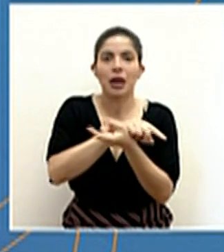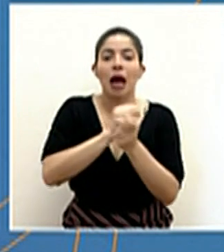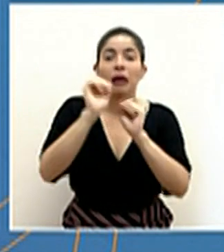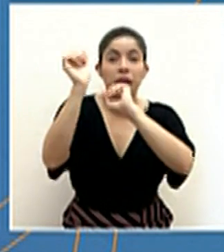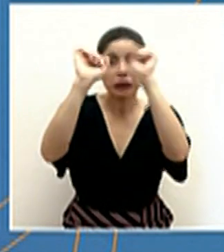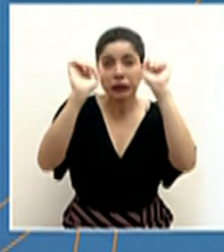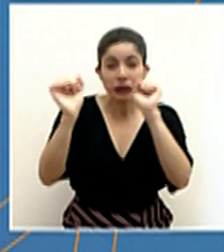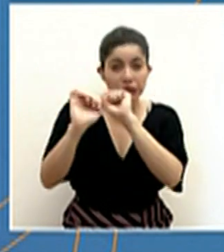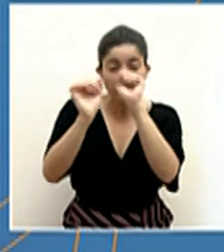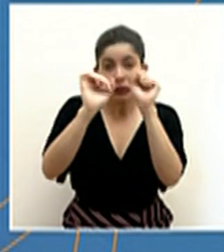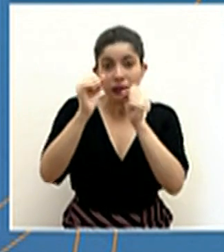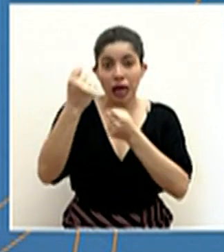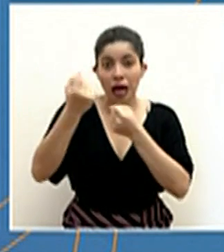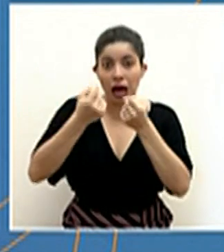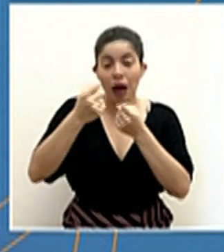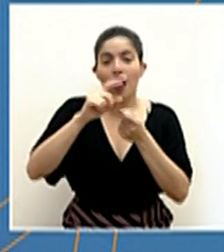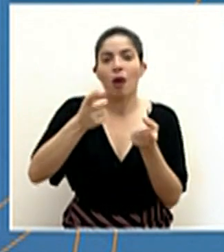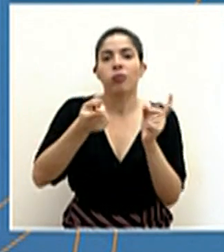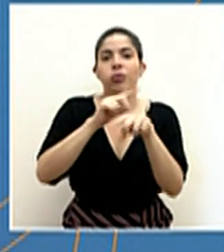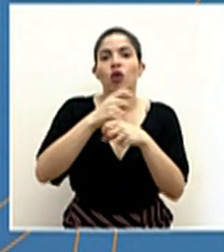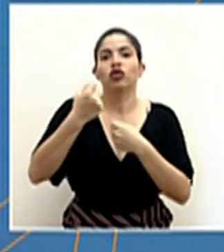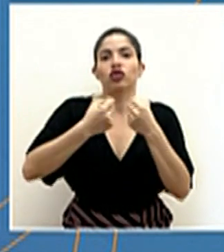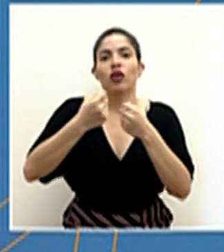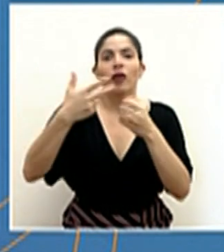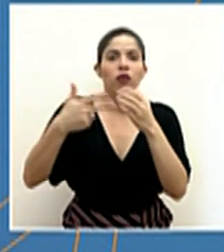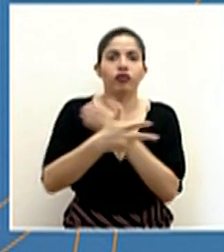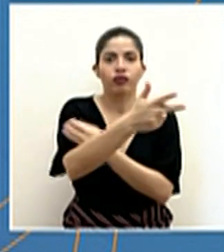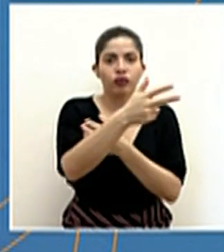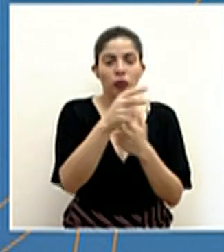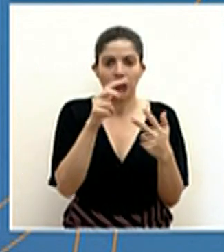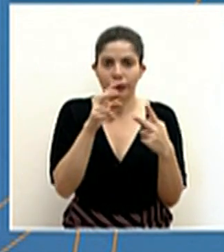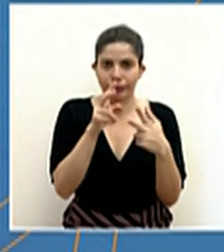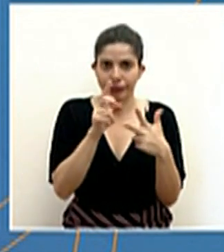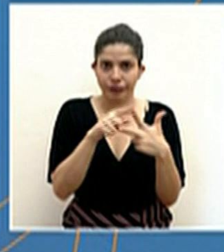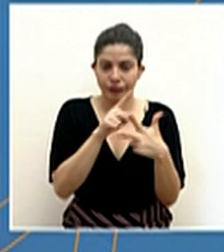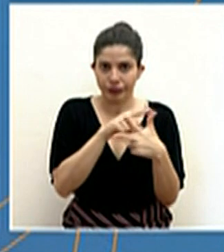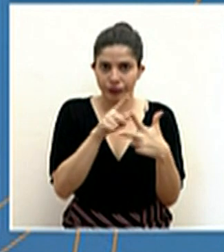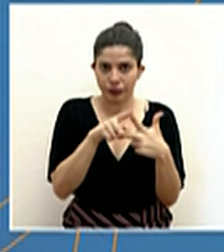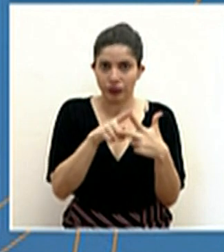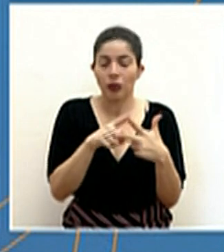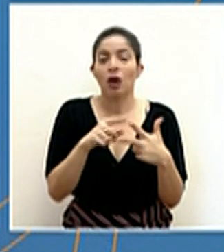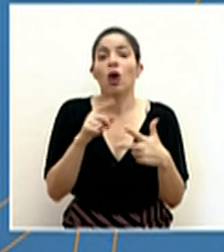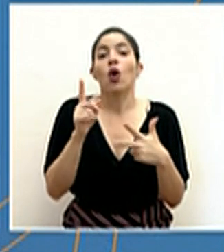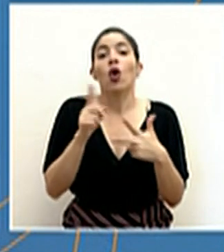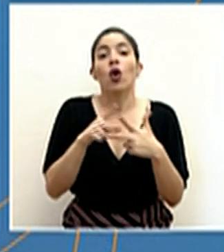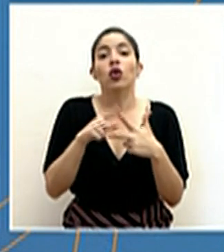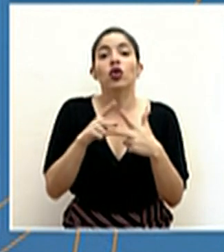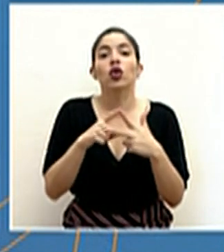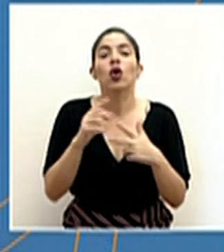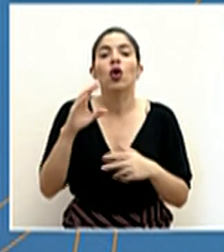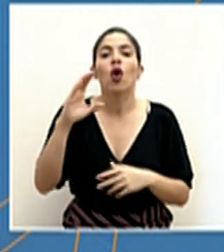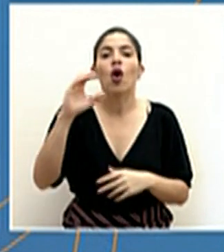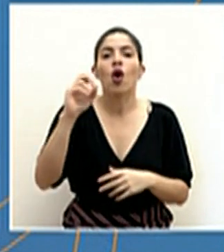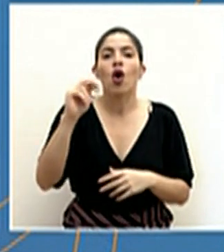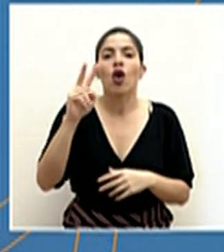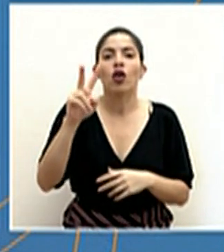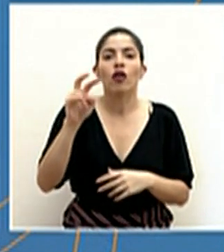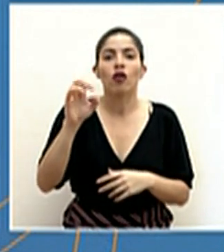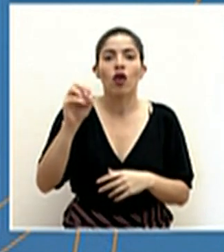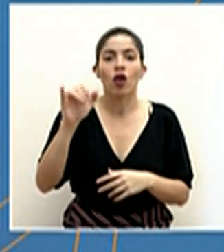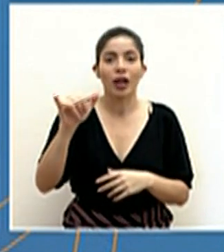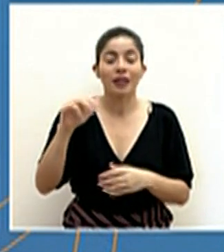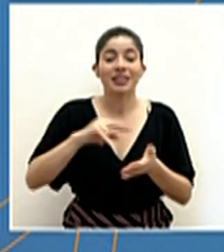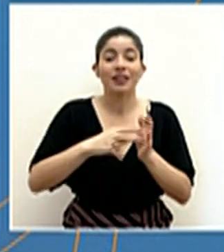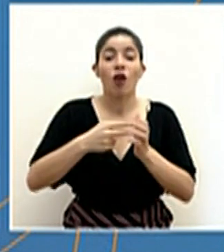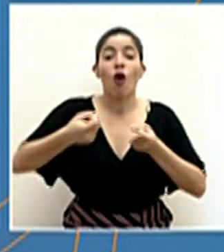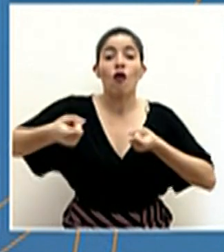sanitizar el cabezal. También las caravanas o los convoys, donde la mercadería que entra